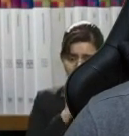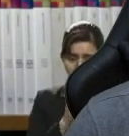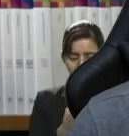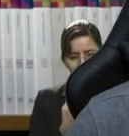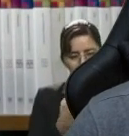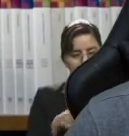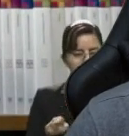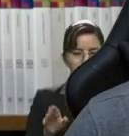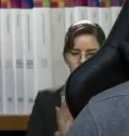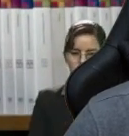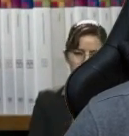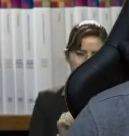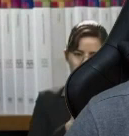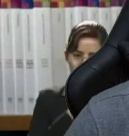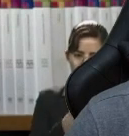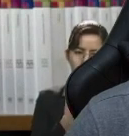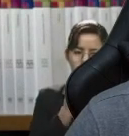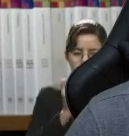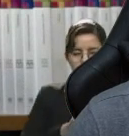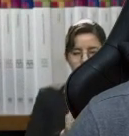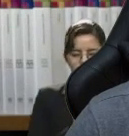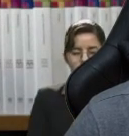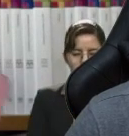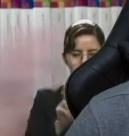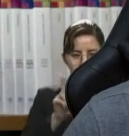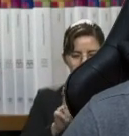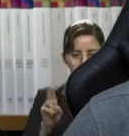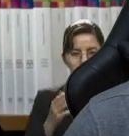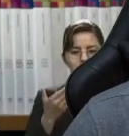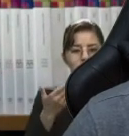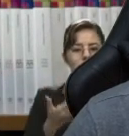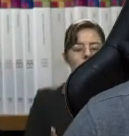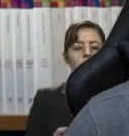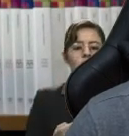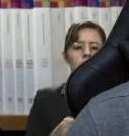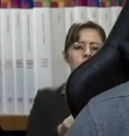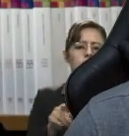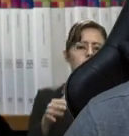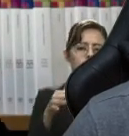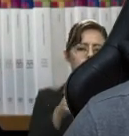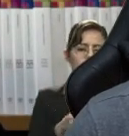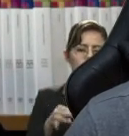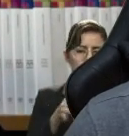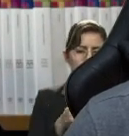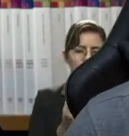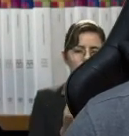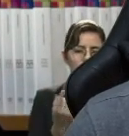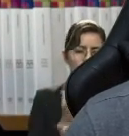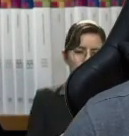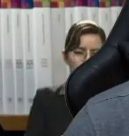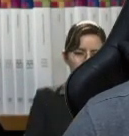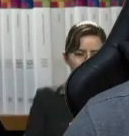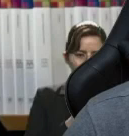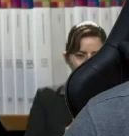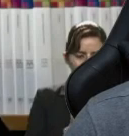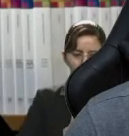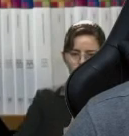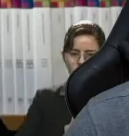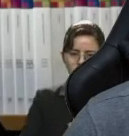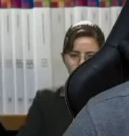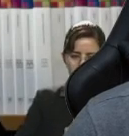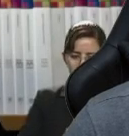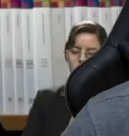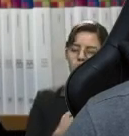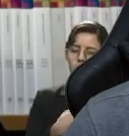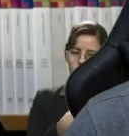ahora bien respecto a las propuestas me suman las la mente las que han la alimentación es que han hecho algunos colegas la verdad es muy